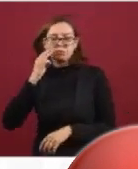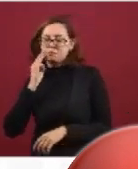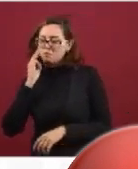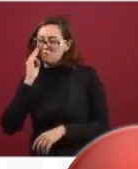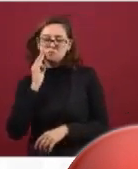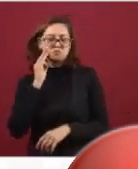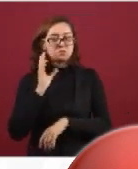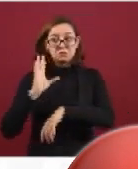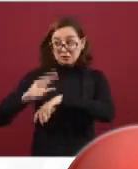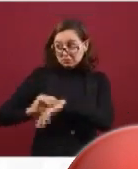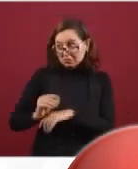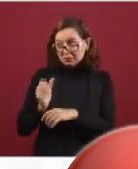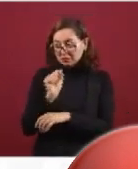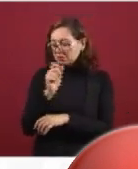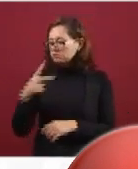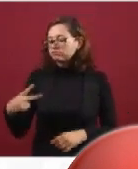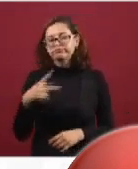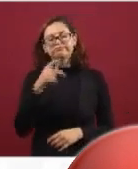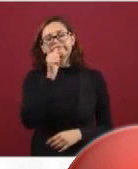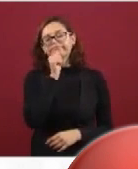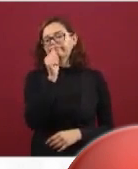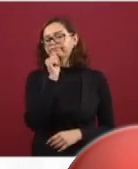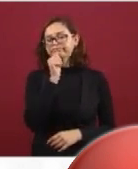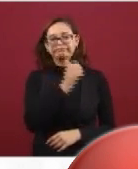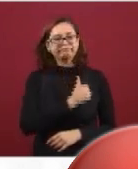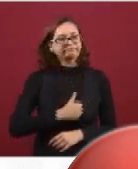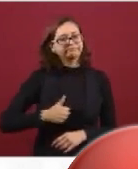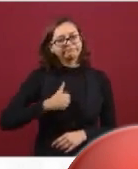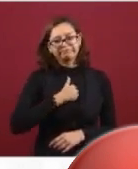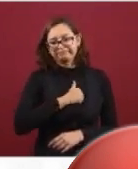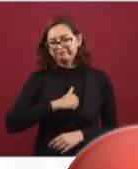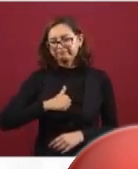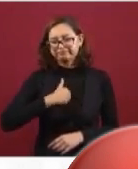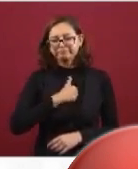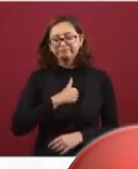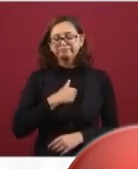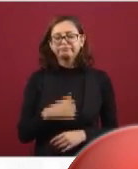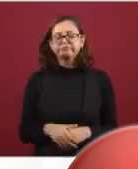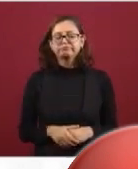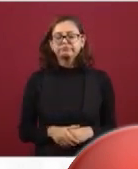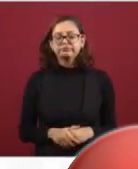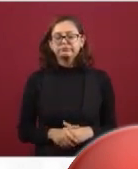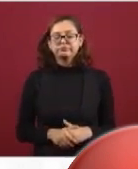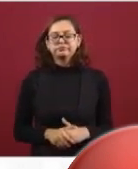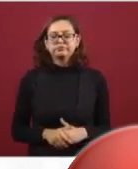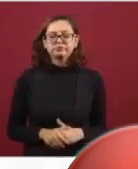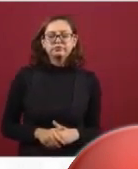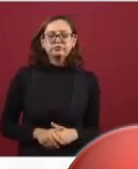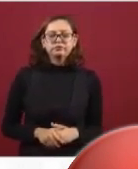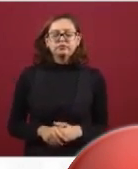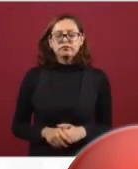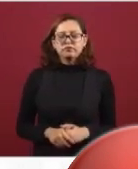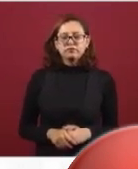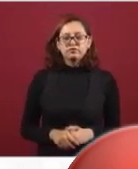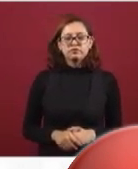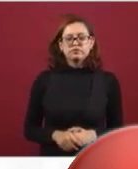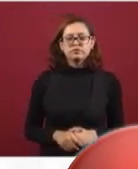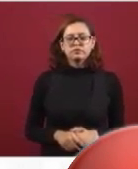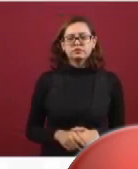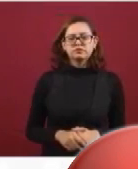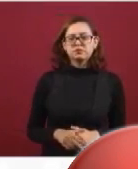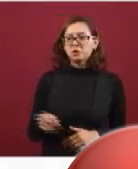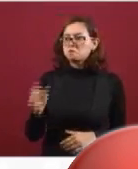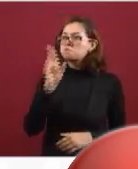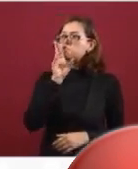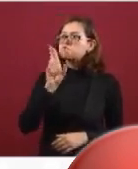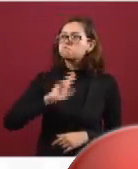sin autorizarnos el funcionamiento de la app en su sistema. No tenemos ninguna respuesta